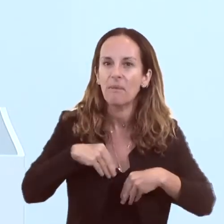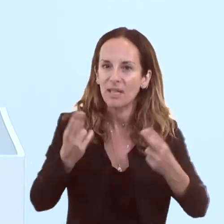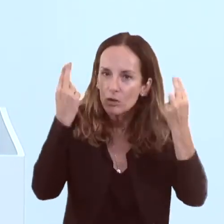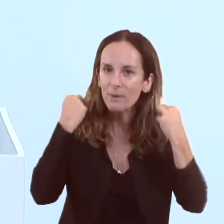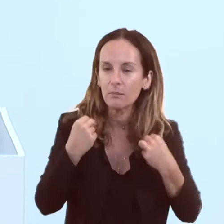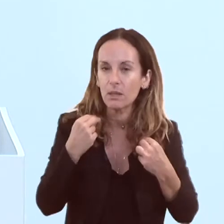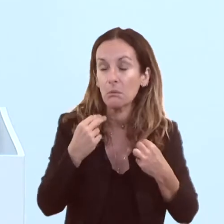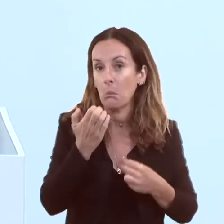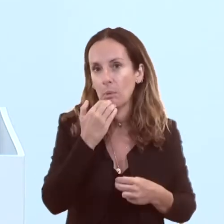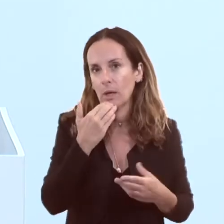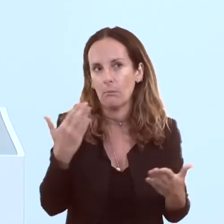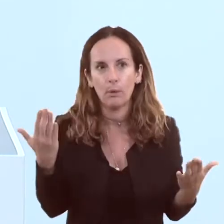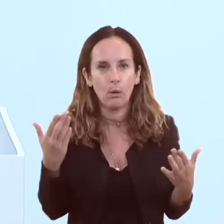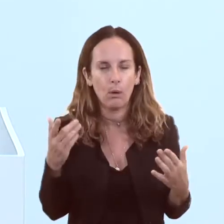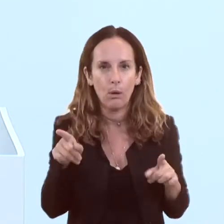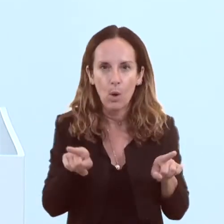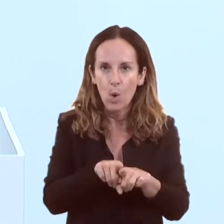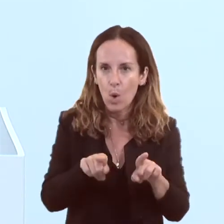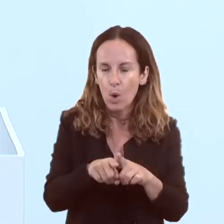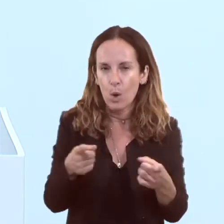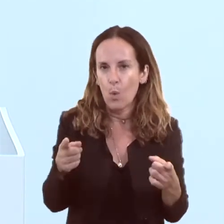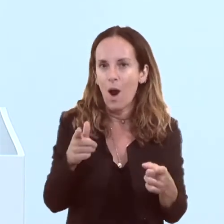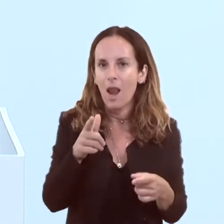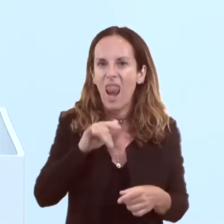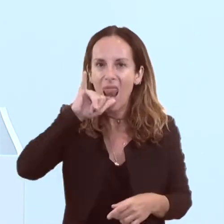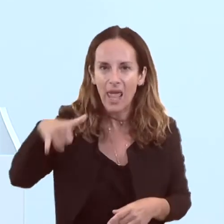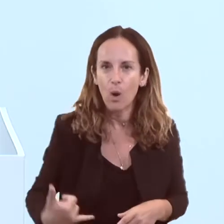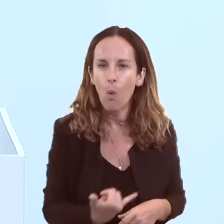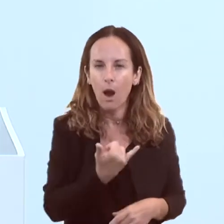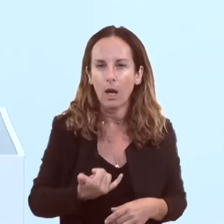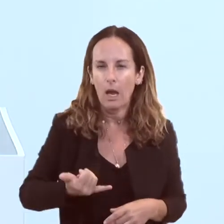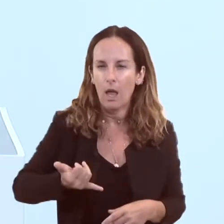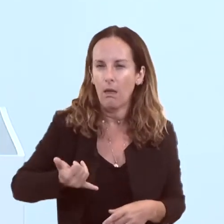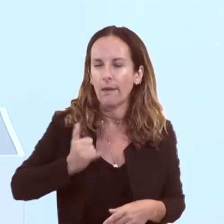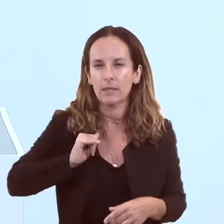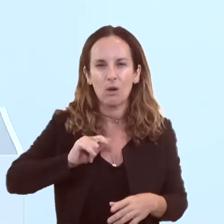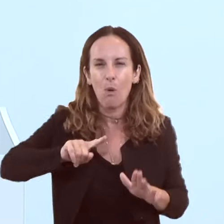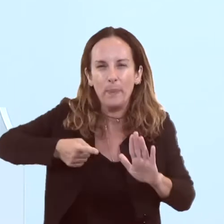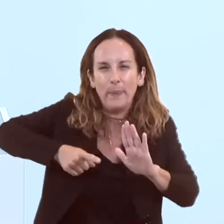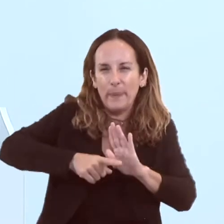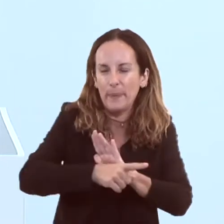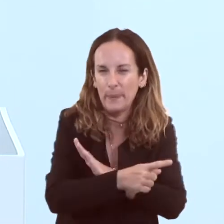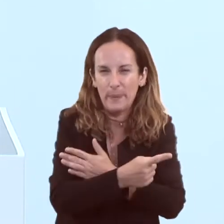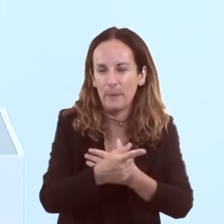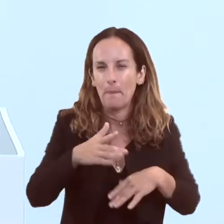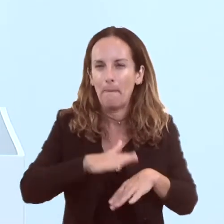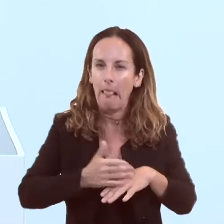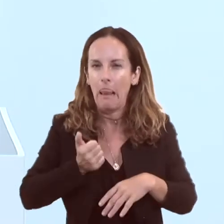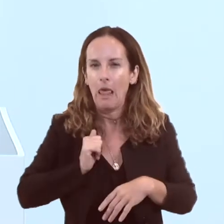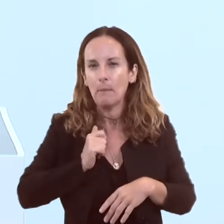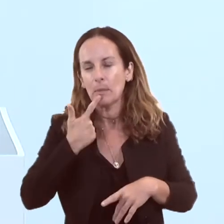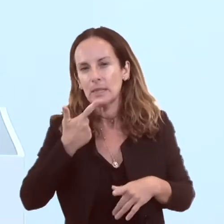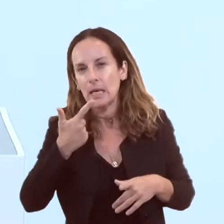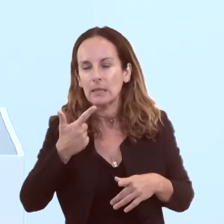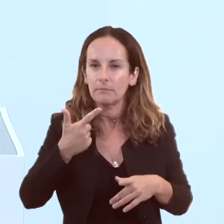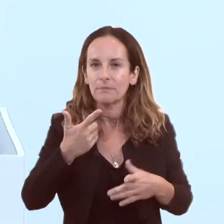entramos ya en una especie perversión del lenguaje extrema yo creo que hay que ser respetuoso con todas las